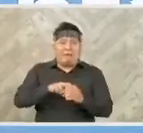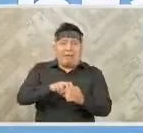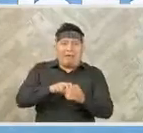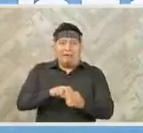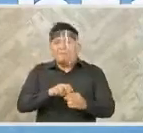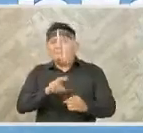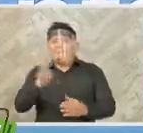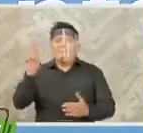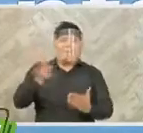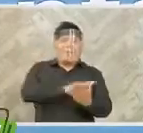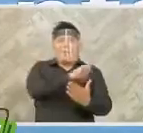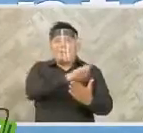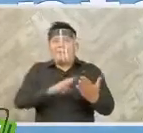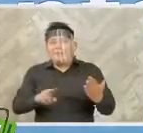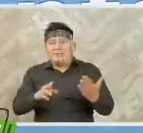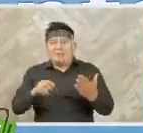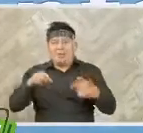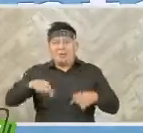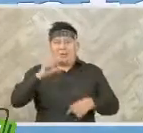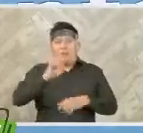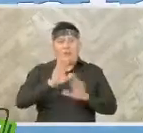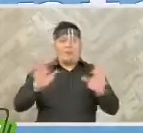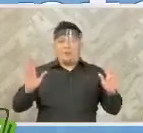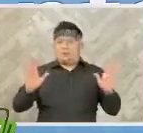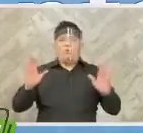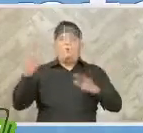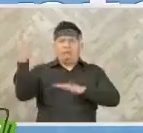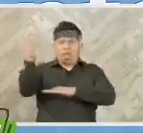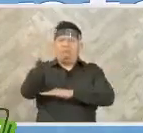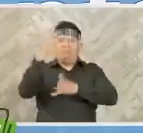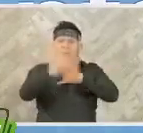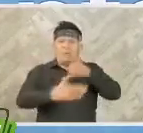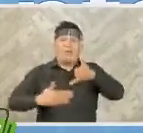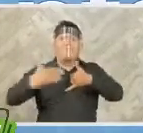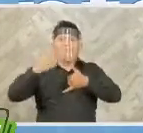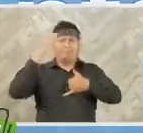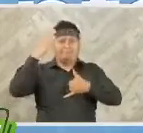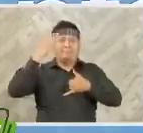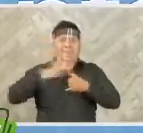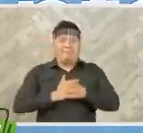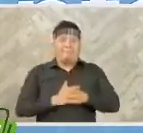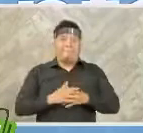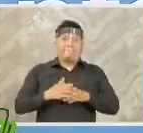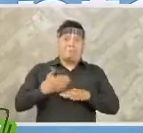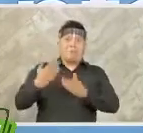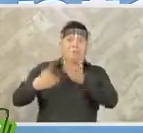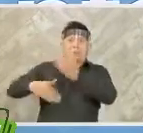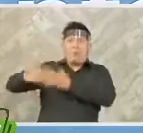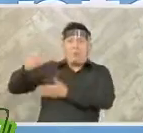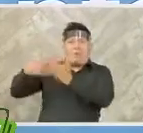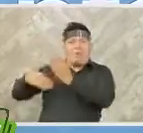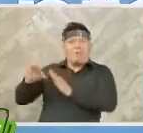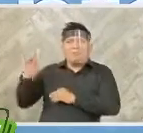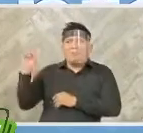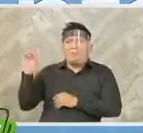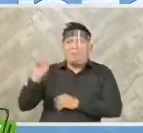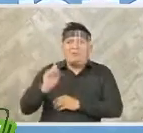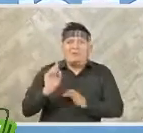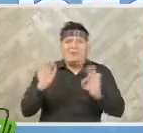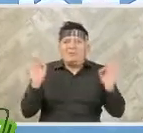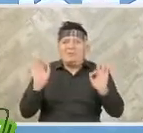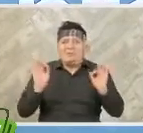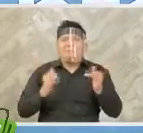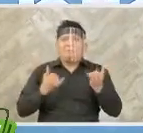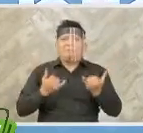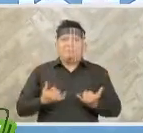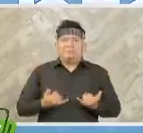en Colombia y en el mundo. Y esto llevó al PIB, a la economía, a tener la peor contracción que hemos visto en décadas. El PIB en Colombia alcanzó a caer